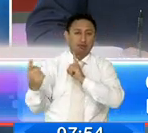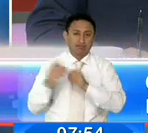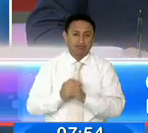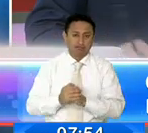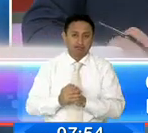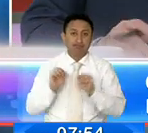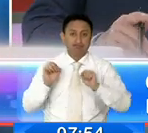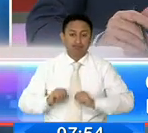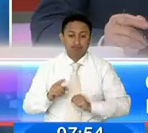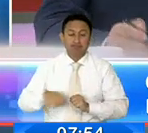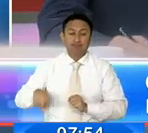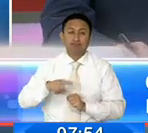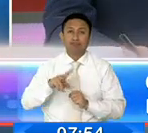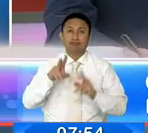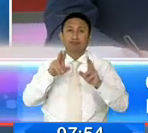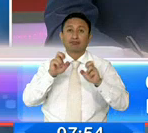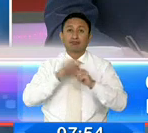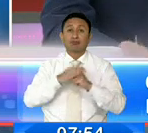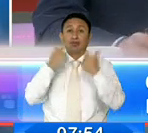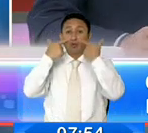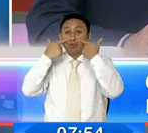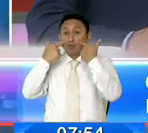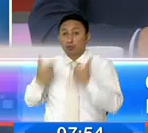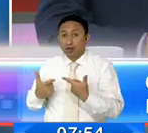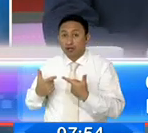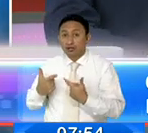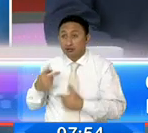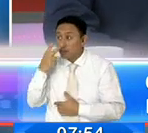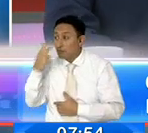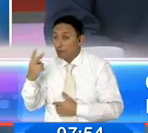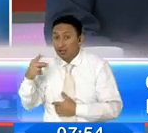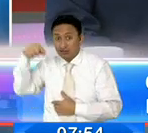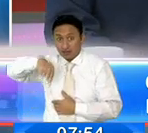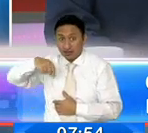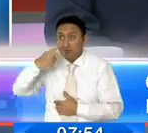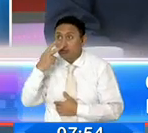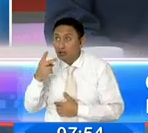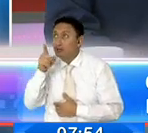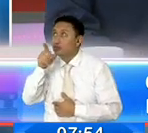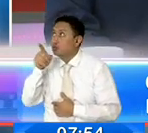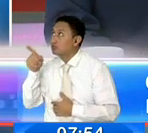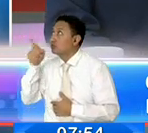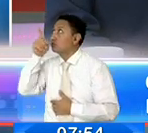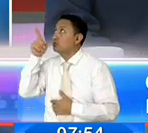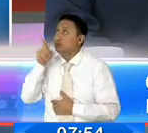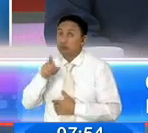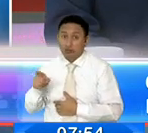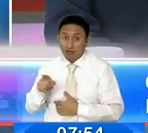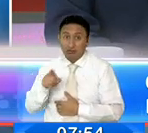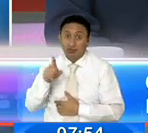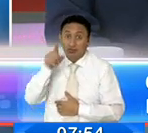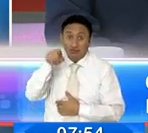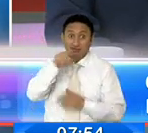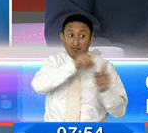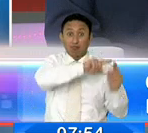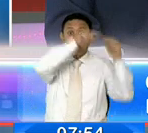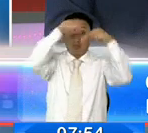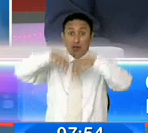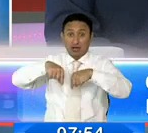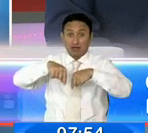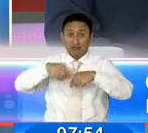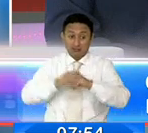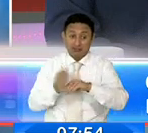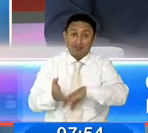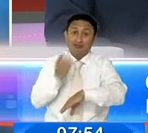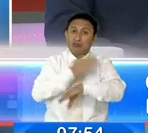hacer lo que se llama la inspección real en el sitio. Entonces tienen que venir. No podíamos hacerlo antes y tuvimos